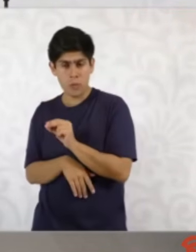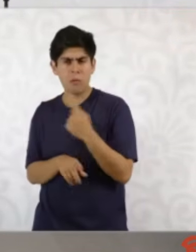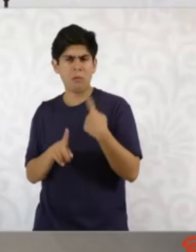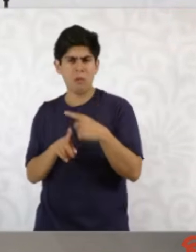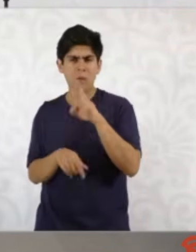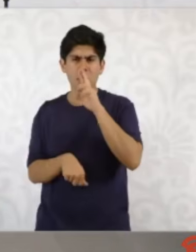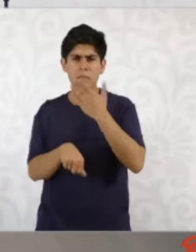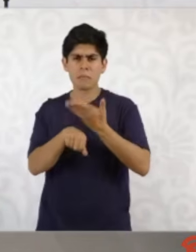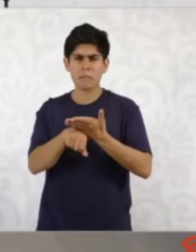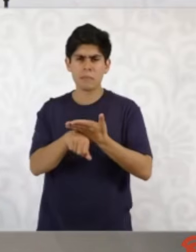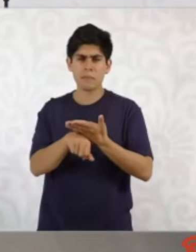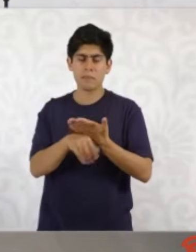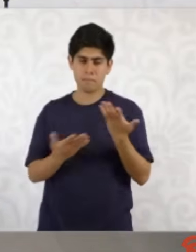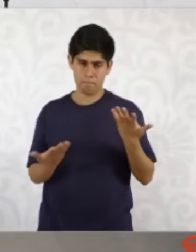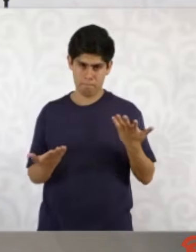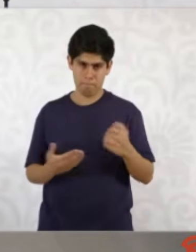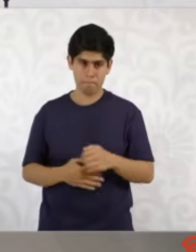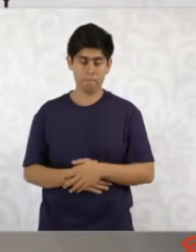Adelante.